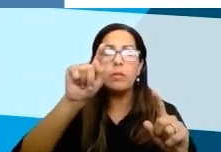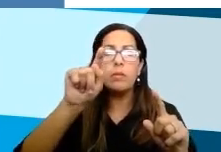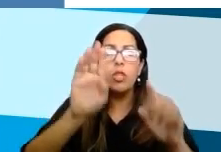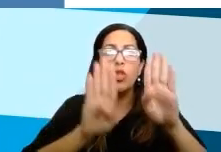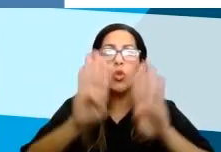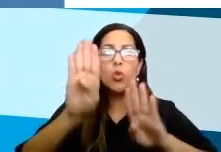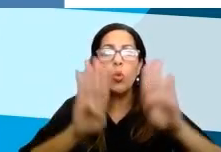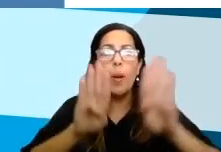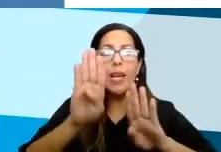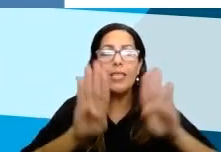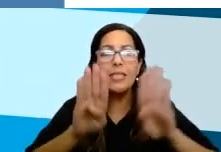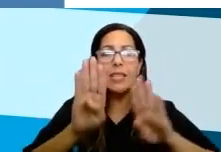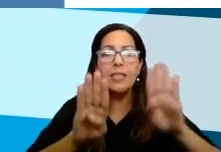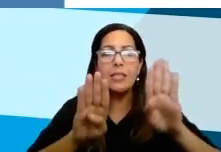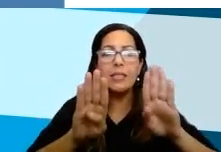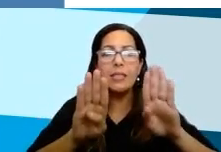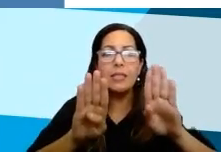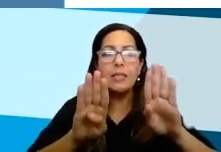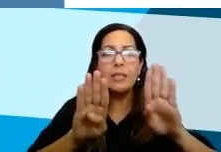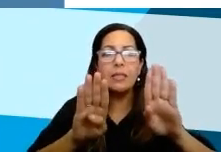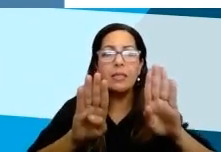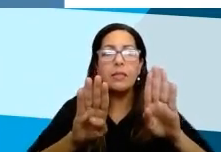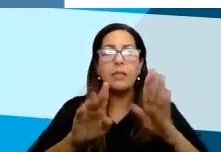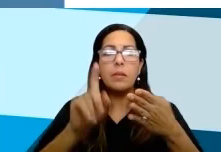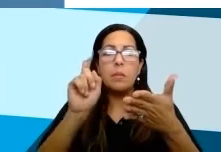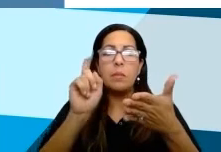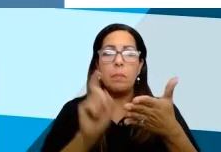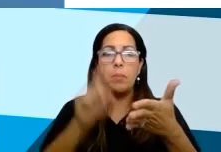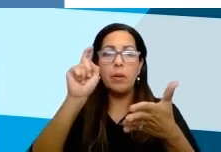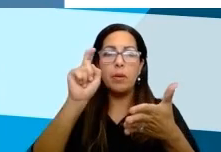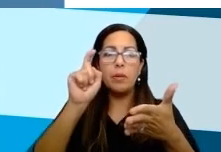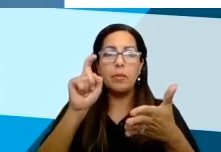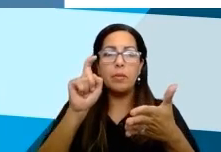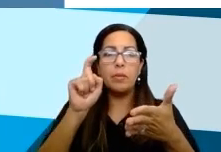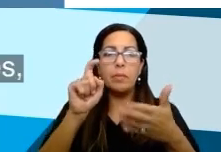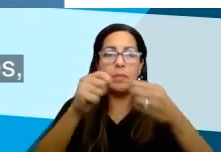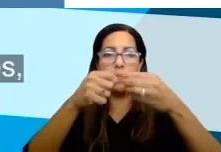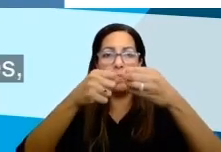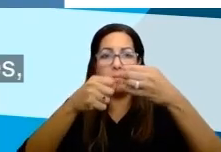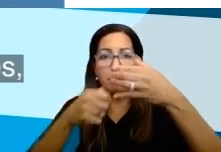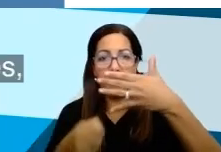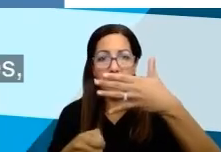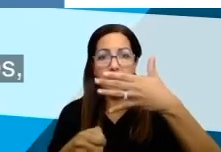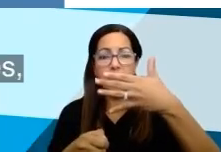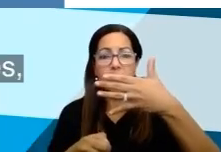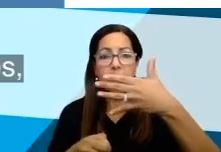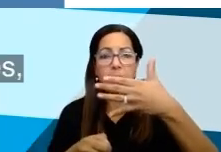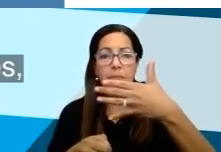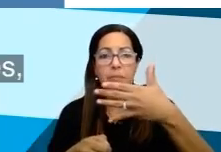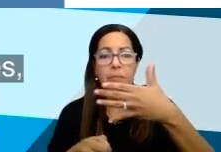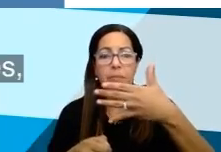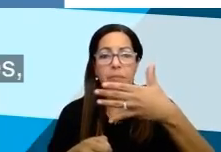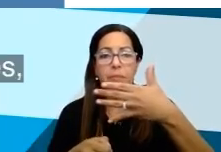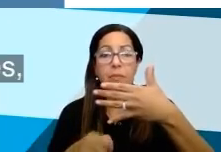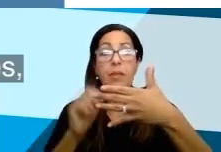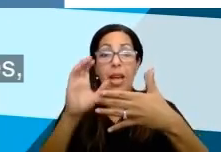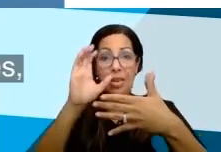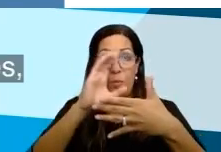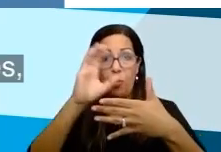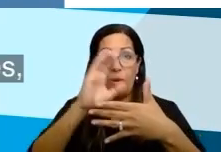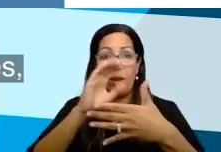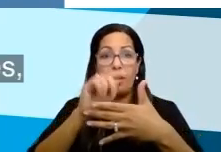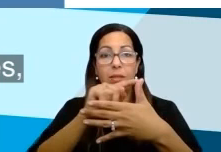subastas y nofas, que a su vez le da un submenú, por decirlo de alguna manera, en la que ya podrán